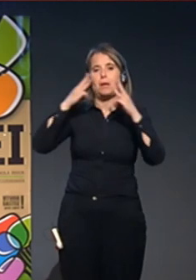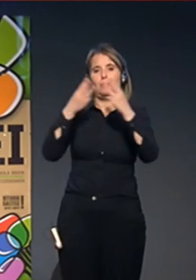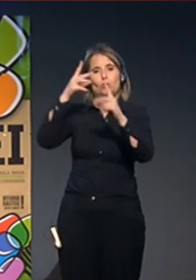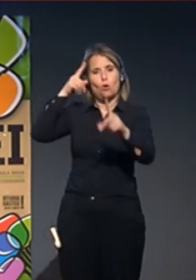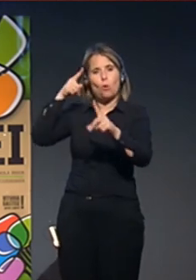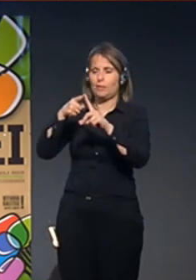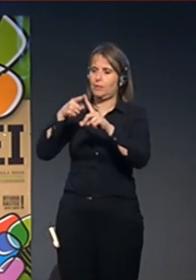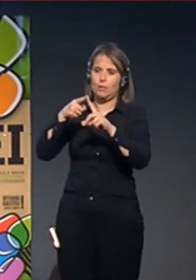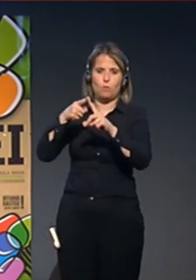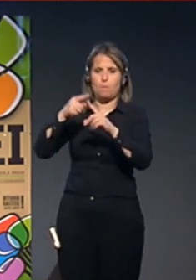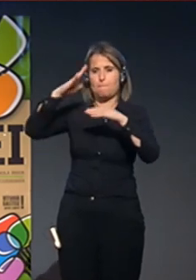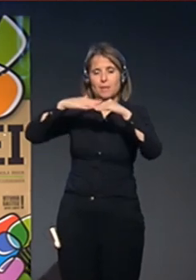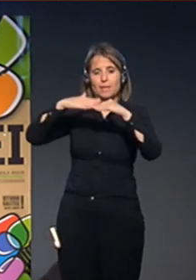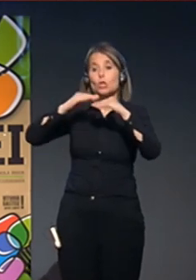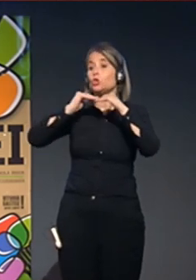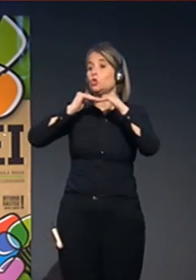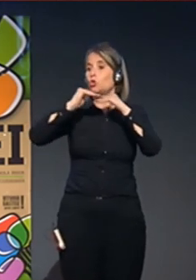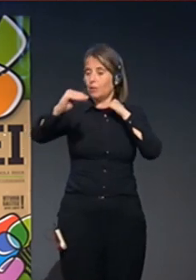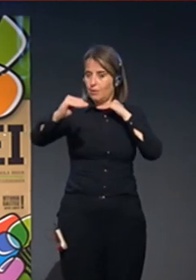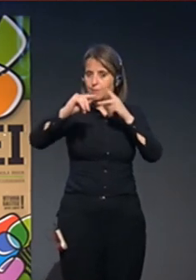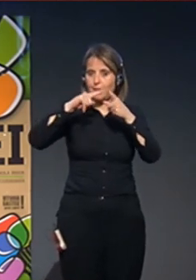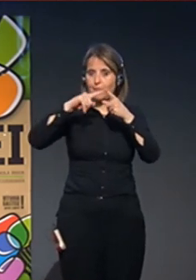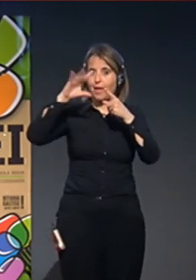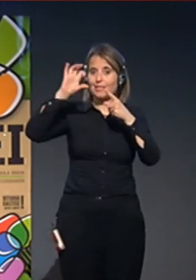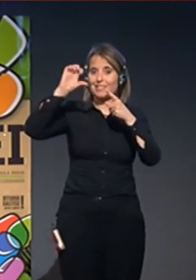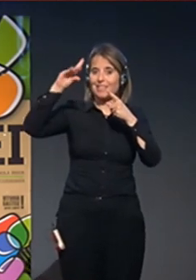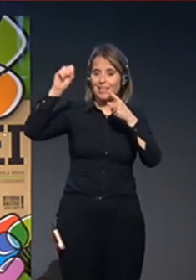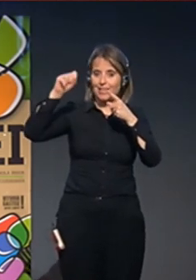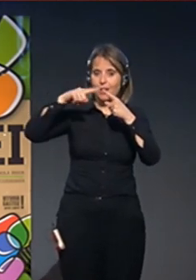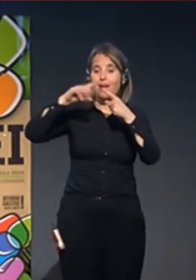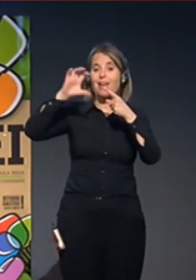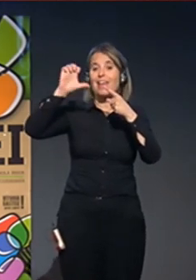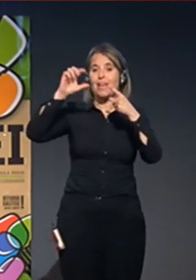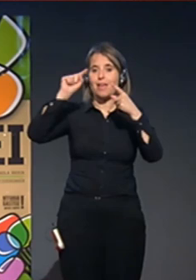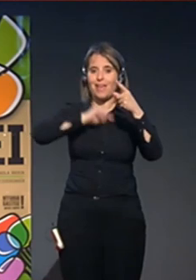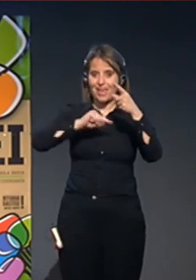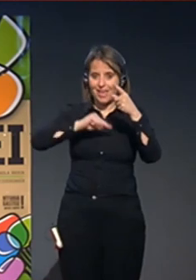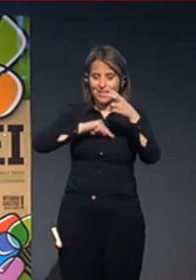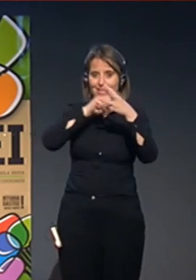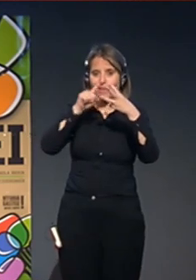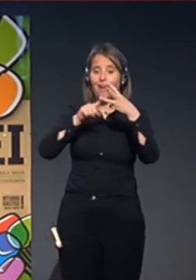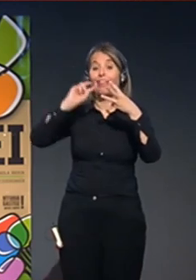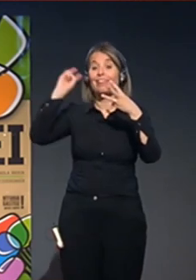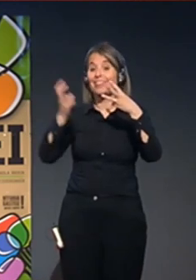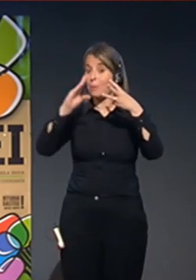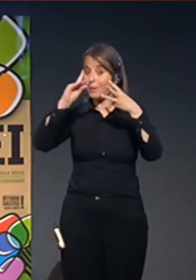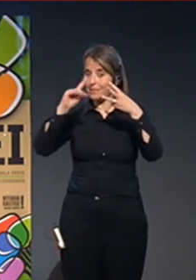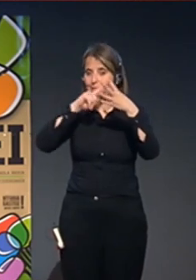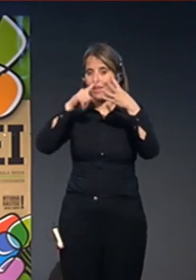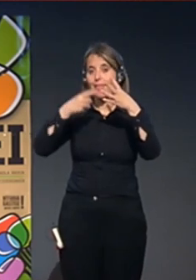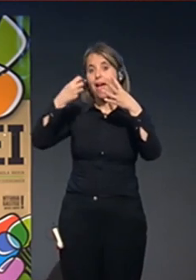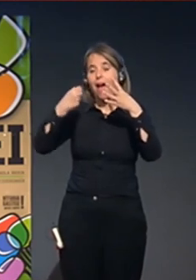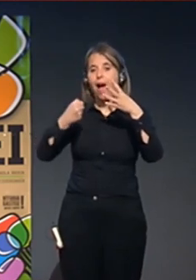objetivo seda ese de sostenibilidad e de ética de de diversidad y ya